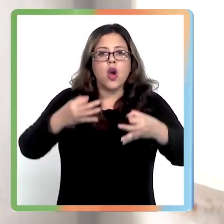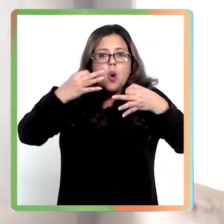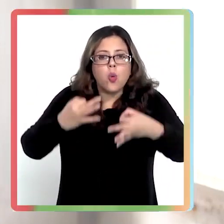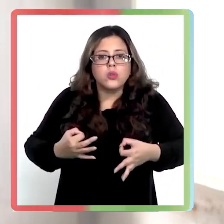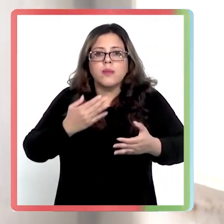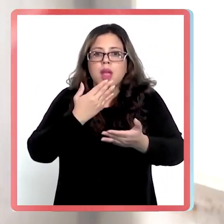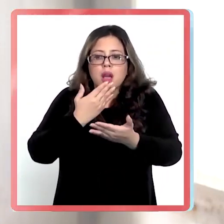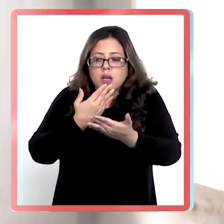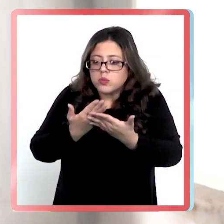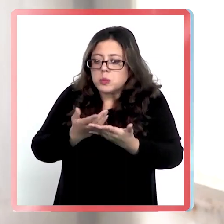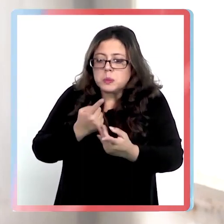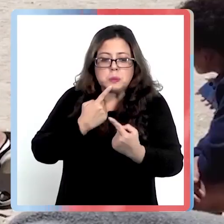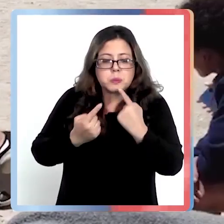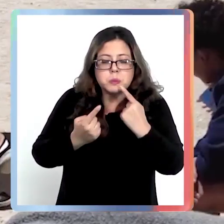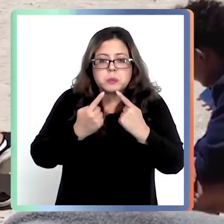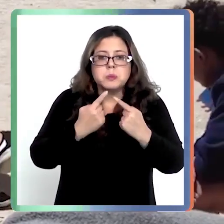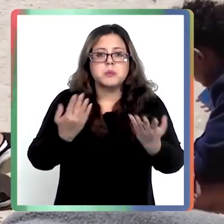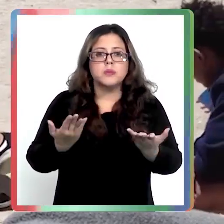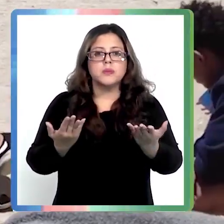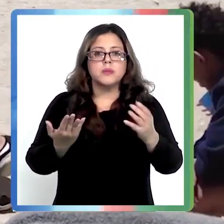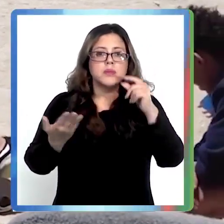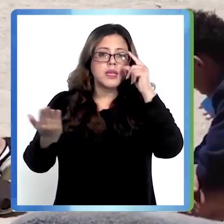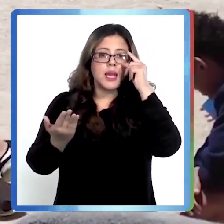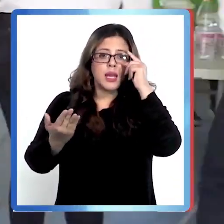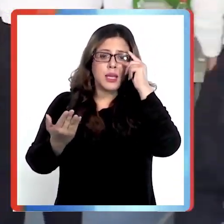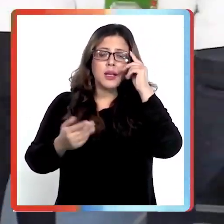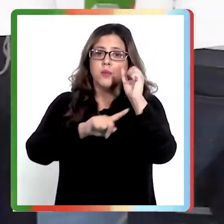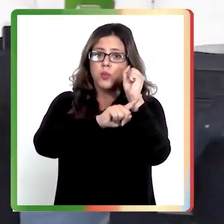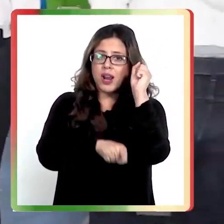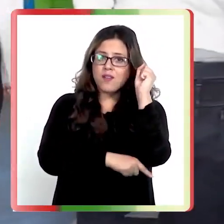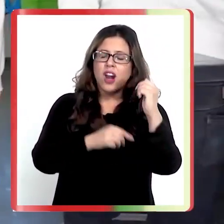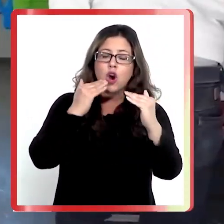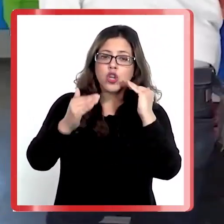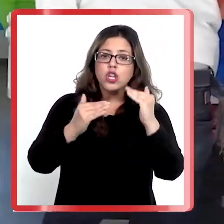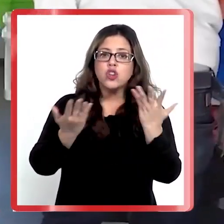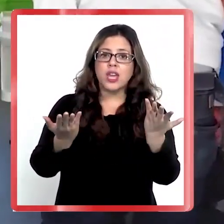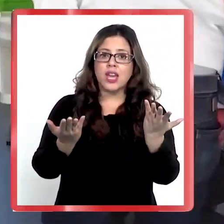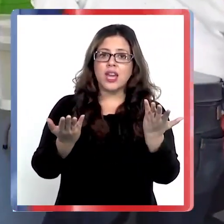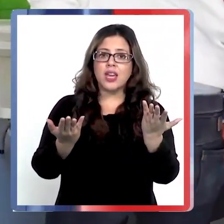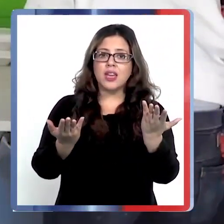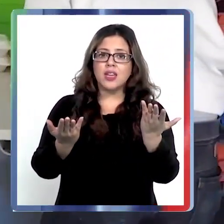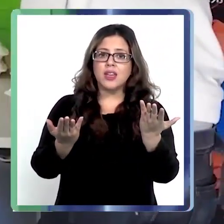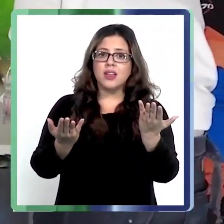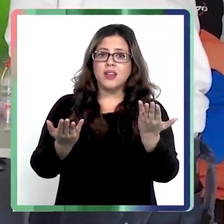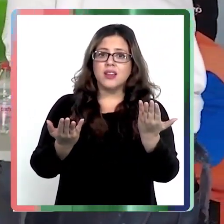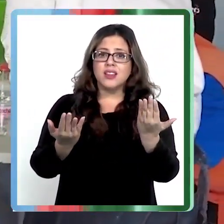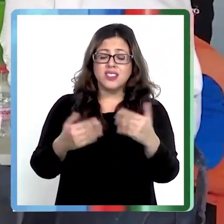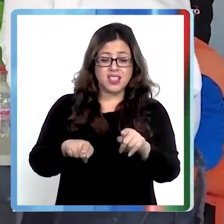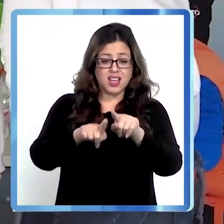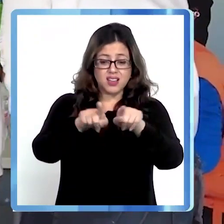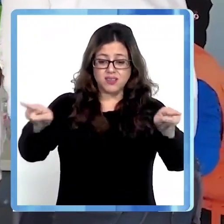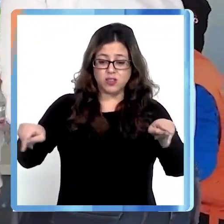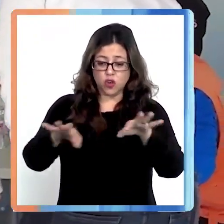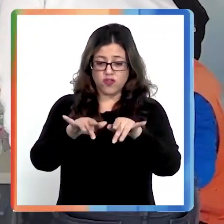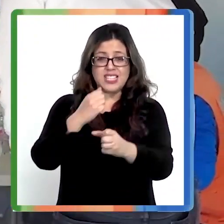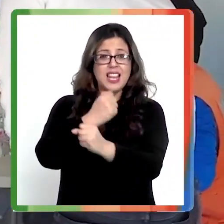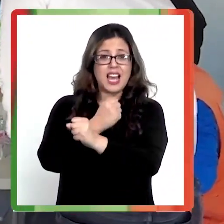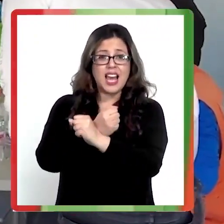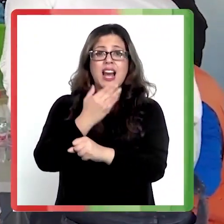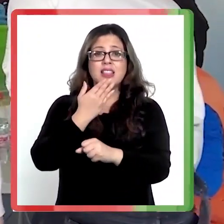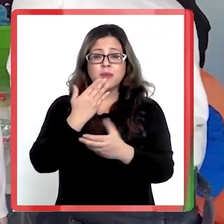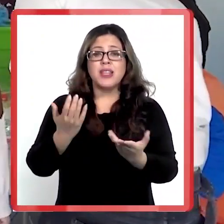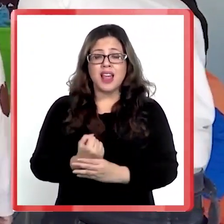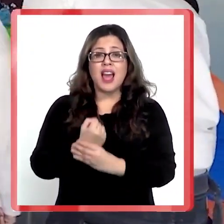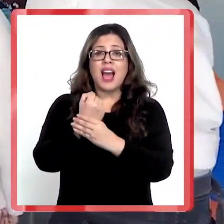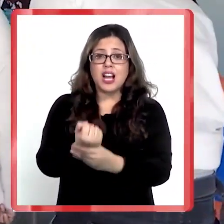el momento en que se entrevistaba por el curador Ablitten, por el abogado de los niños, en un lugar que eran las oficinas de Carabineros. Y también subsana